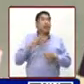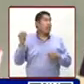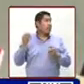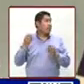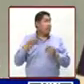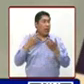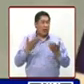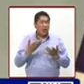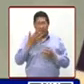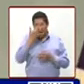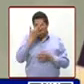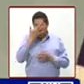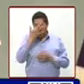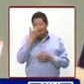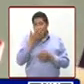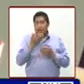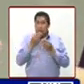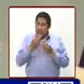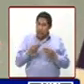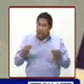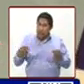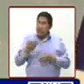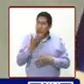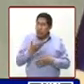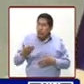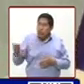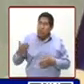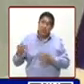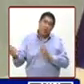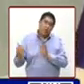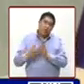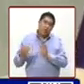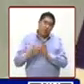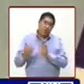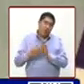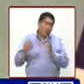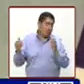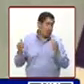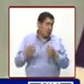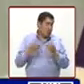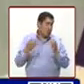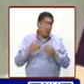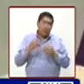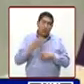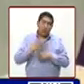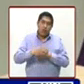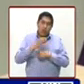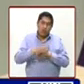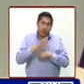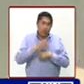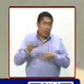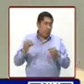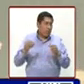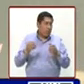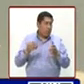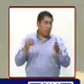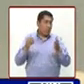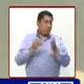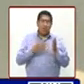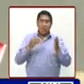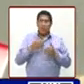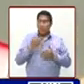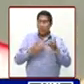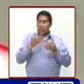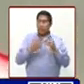cuenta de que existen recursos que se han interpuesto en contra de la convocatoria y en contra de